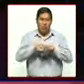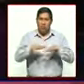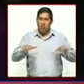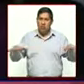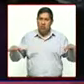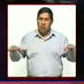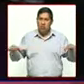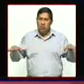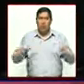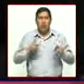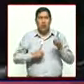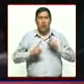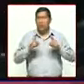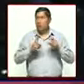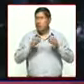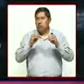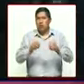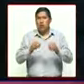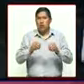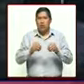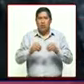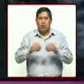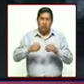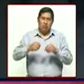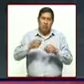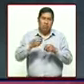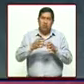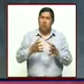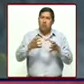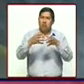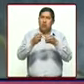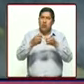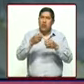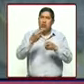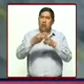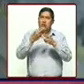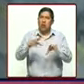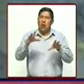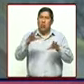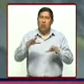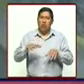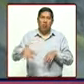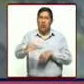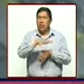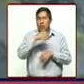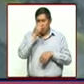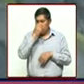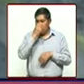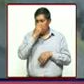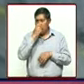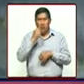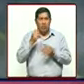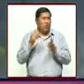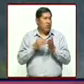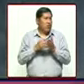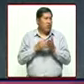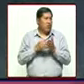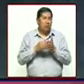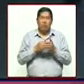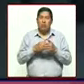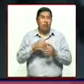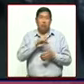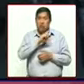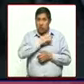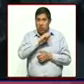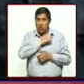es posible, de cierta manera, que han echado botellas, incluso huevos que han podido ingresar al interior, que han impactado incluso contra los